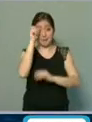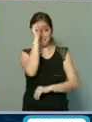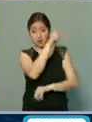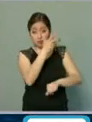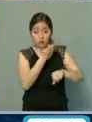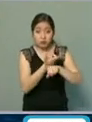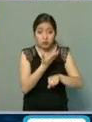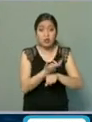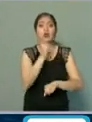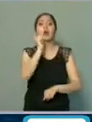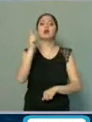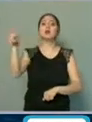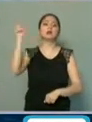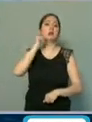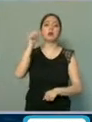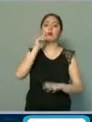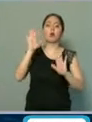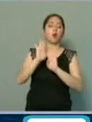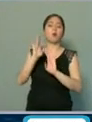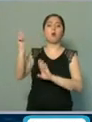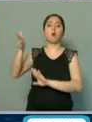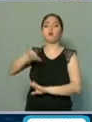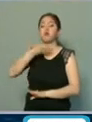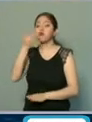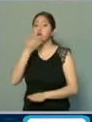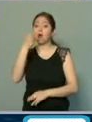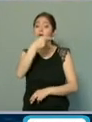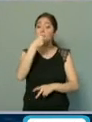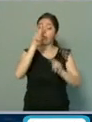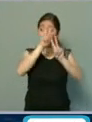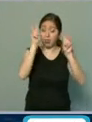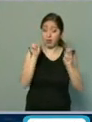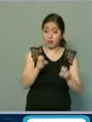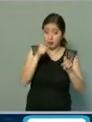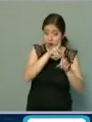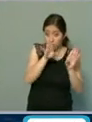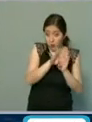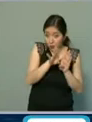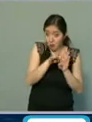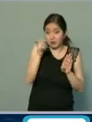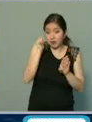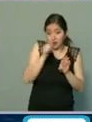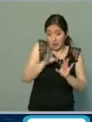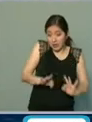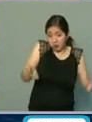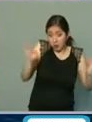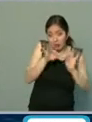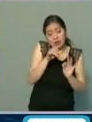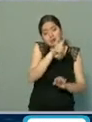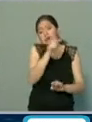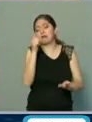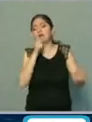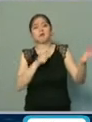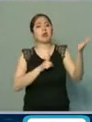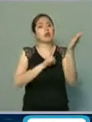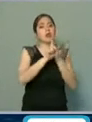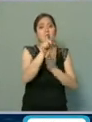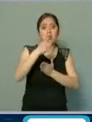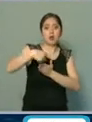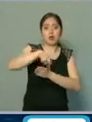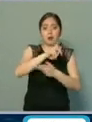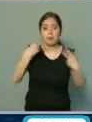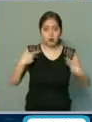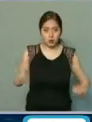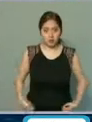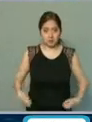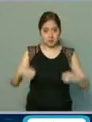prácticamente es una tradición y es un tema muy importante y un tema que, como bien lo dices, es un derecho y que es algo parte inherente de los estadounidenses de